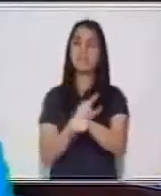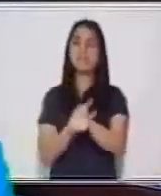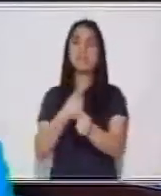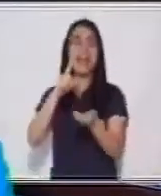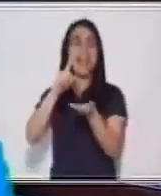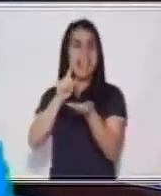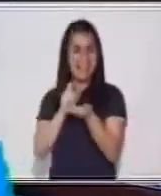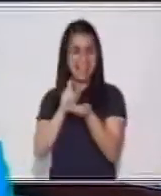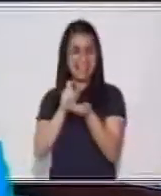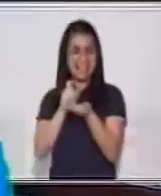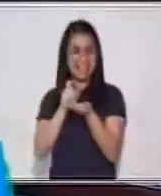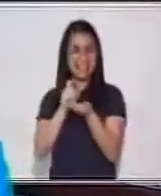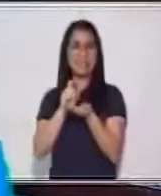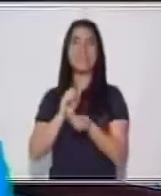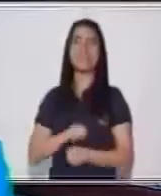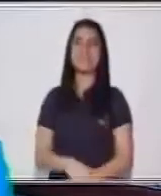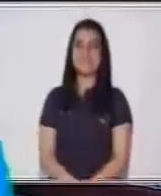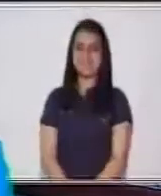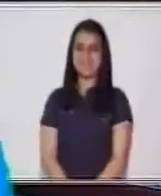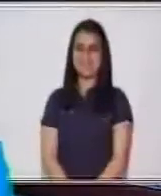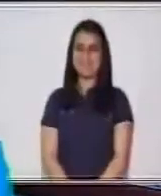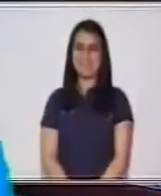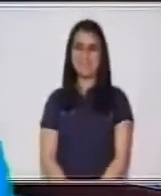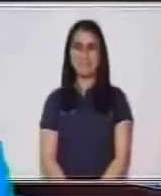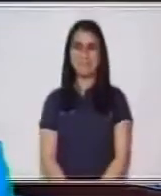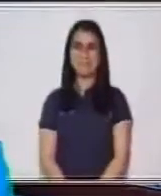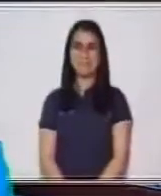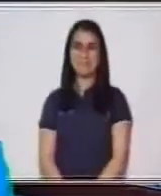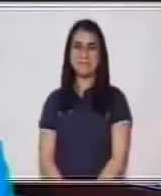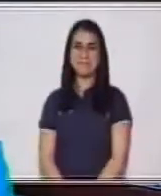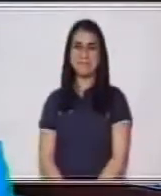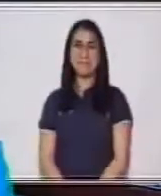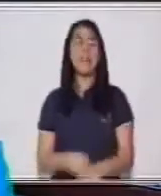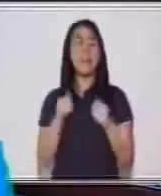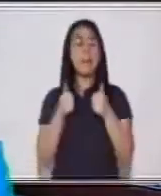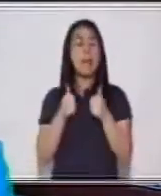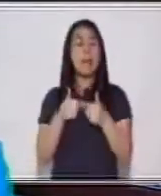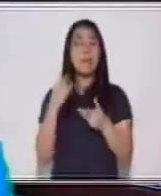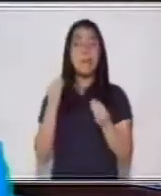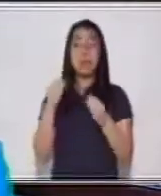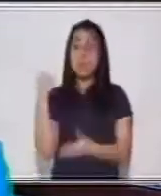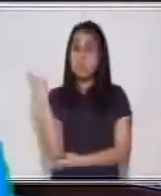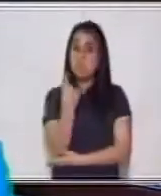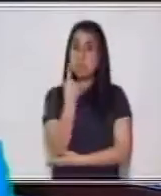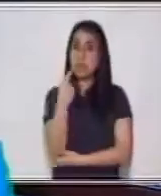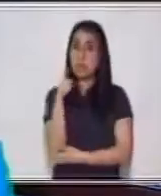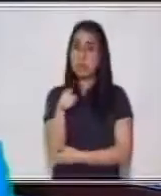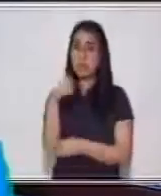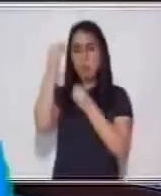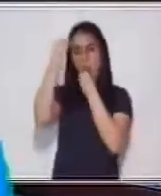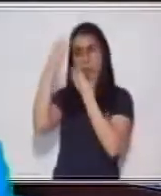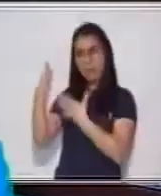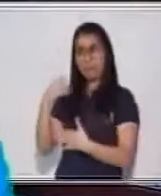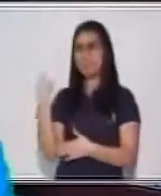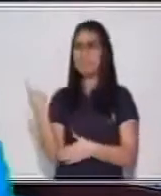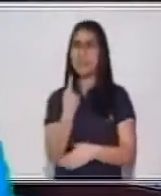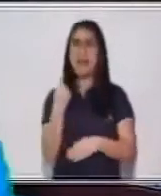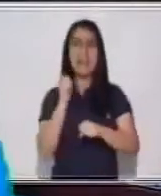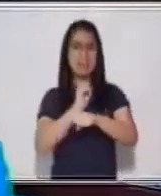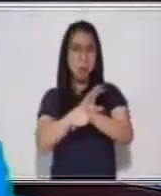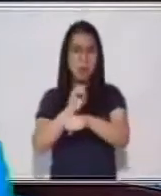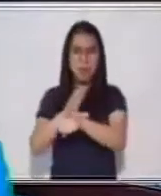puedas utilizar alcohol en gel. Es importante que sigas todas las recomendaciones